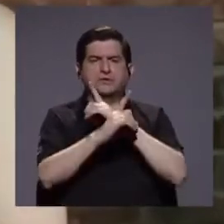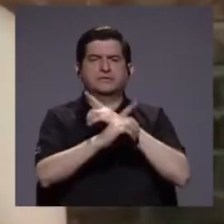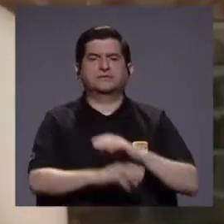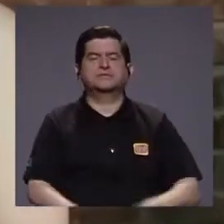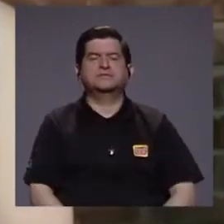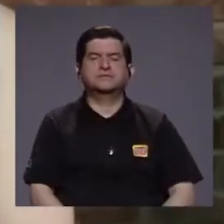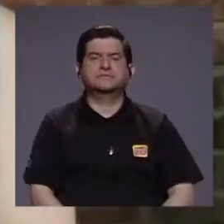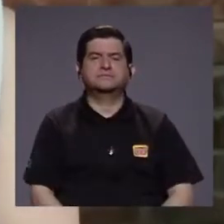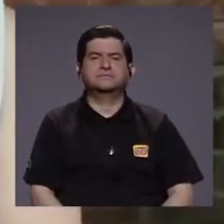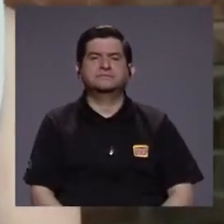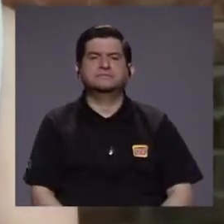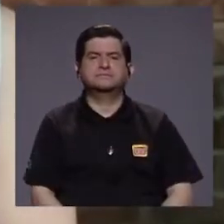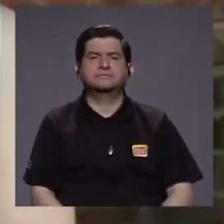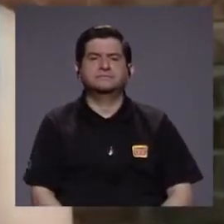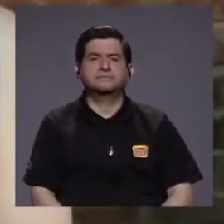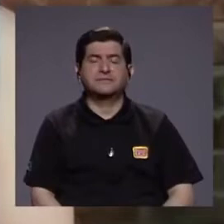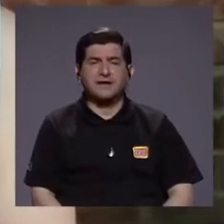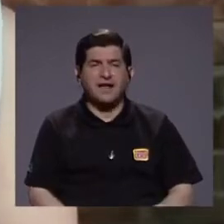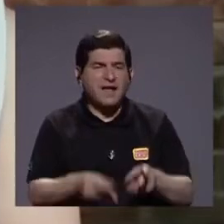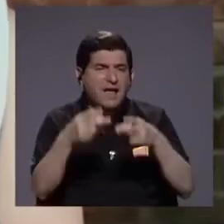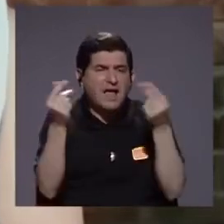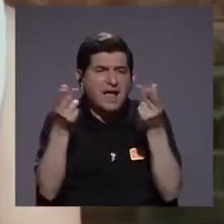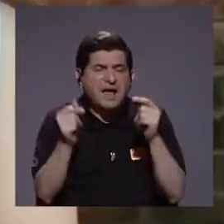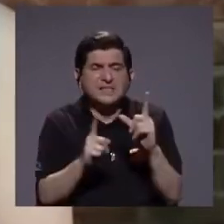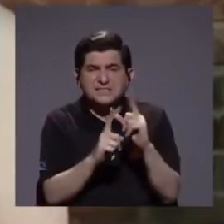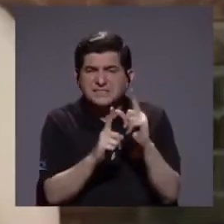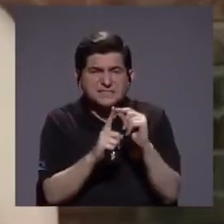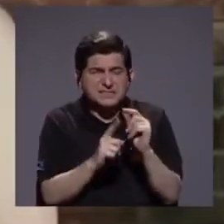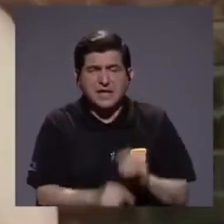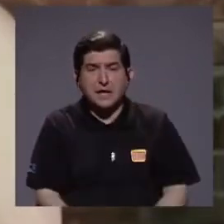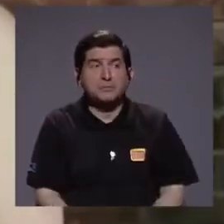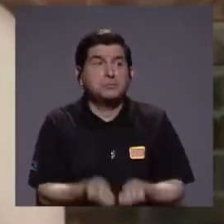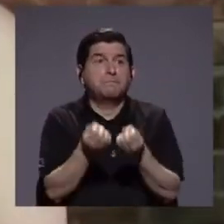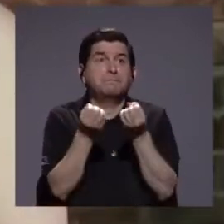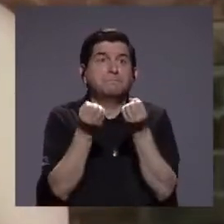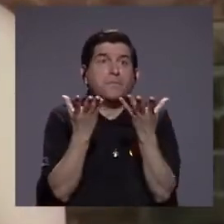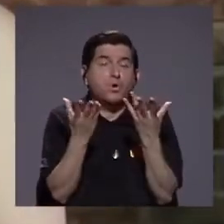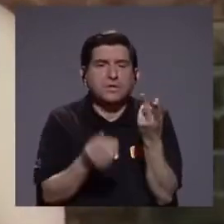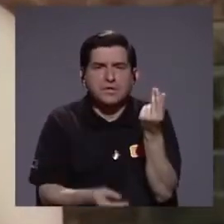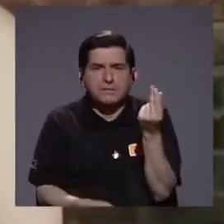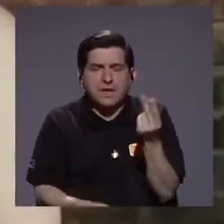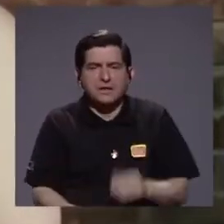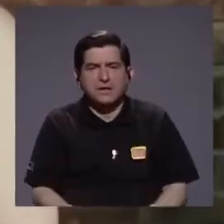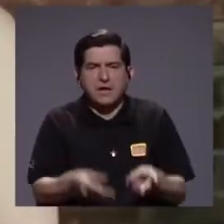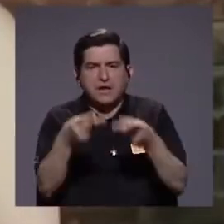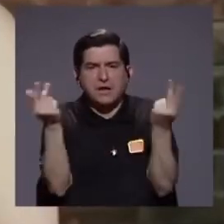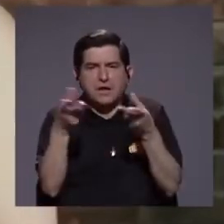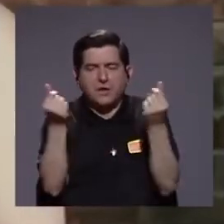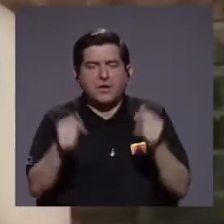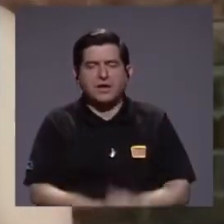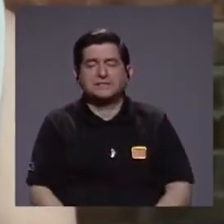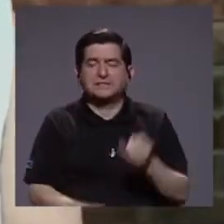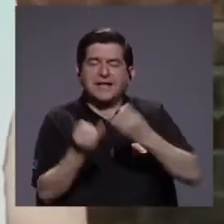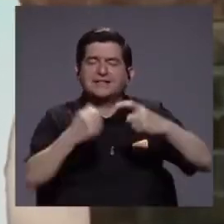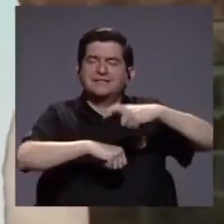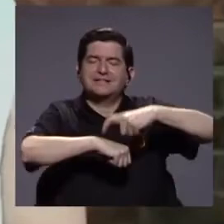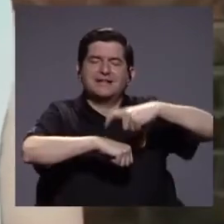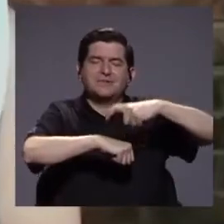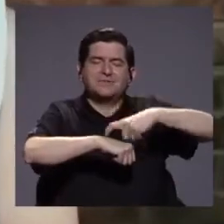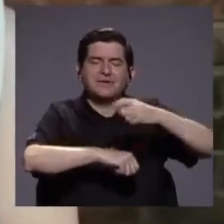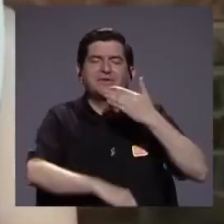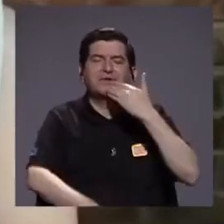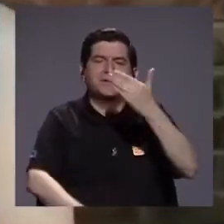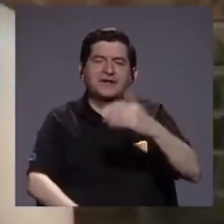Es así que en lugar de estar gastando en alquileres, que hay cualquier cantidad de dinero que se está gastando en alquileres, reintegrarlo. Tiempo.